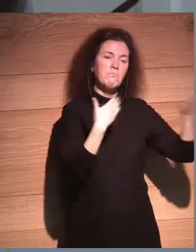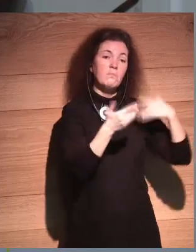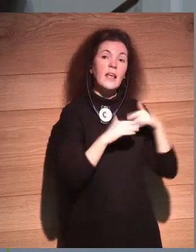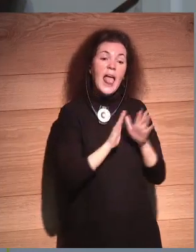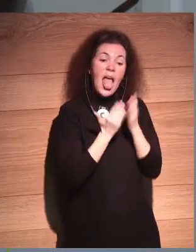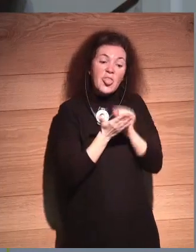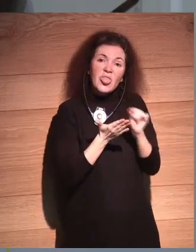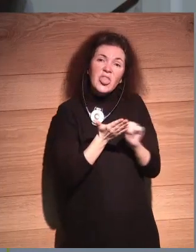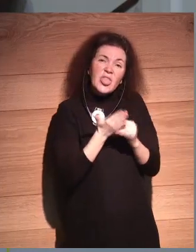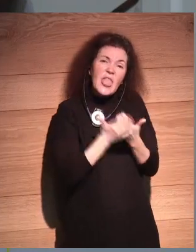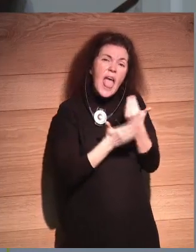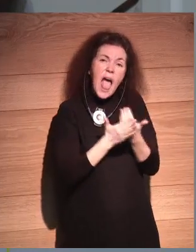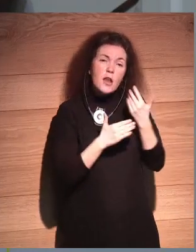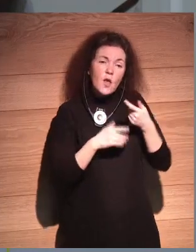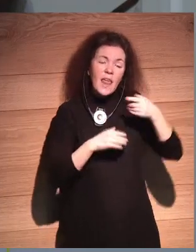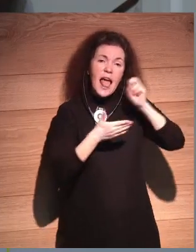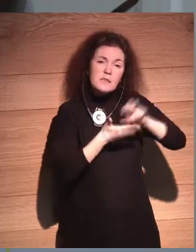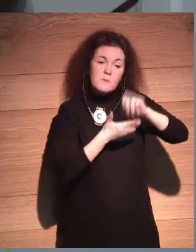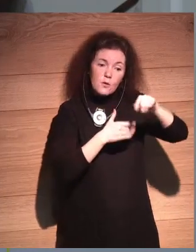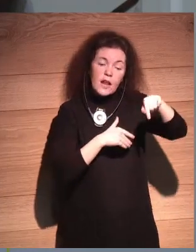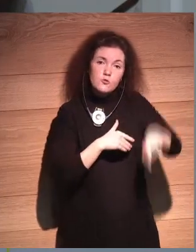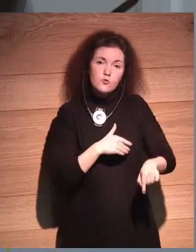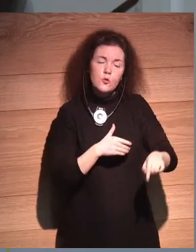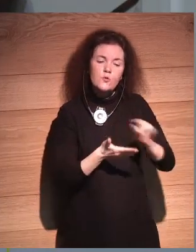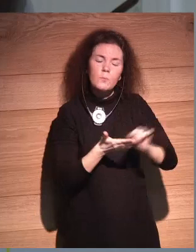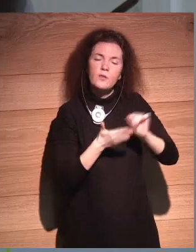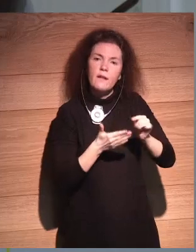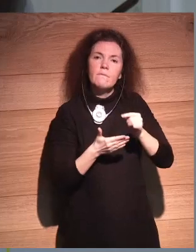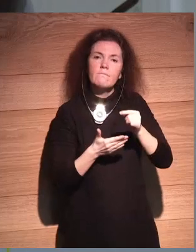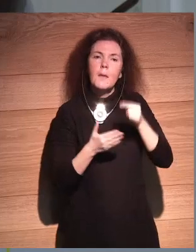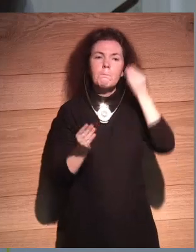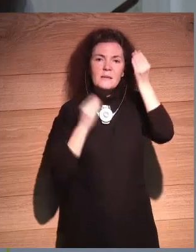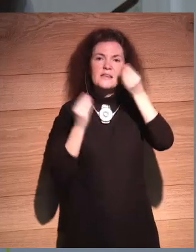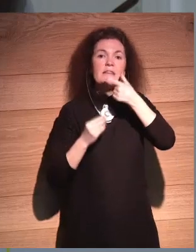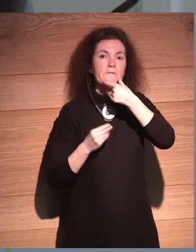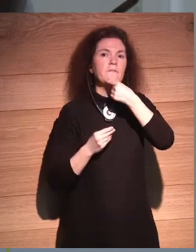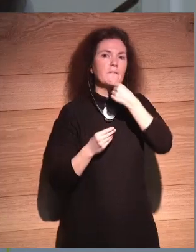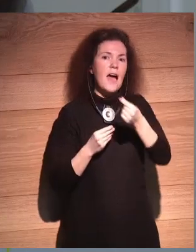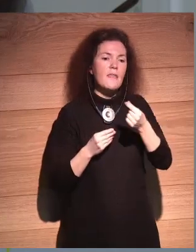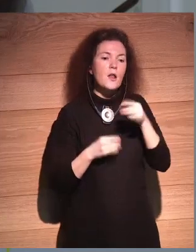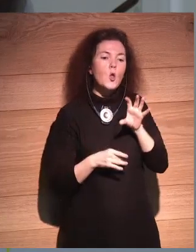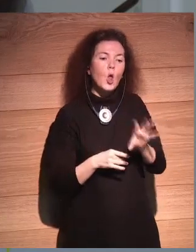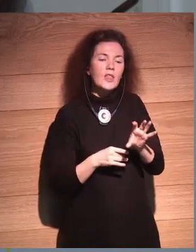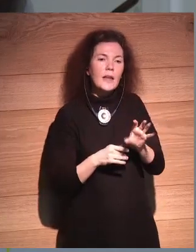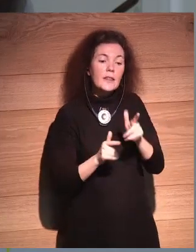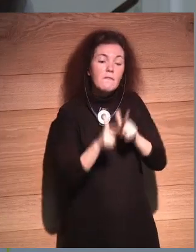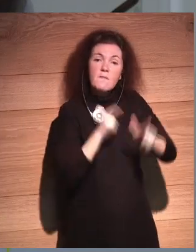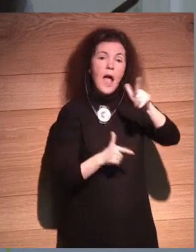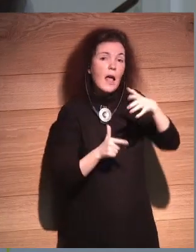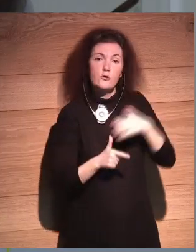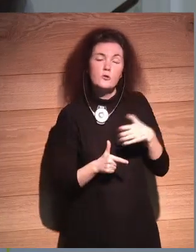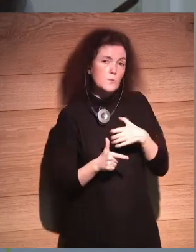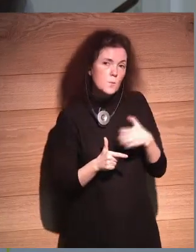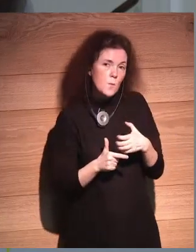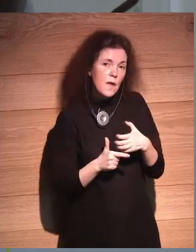de la expedición al sur, anoté lo fácil que es pensar que un continente al que no podemos viajar, el